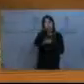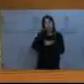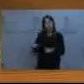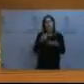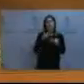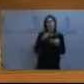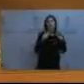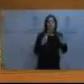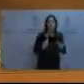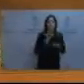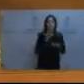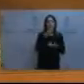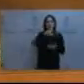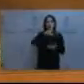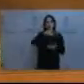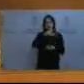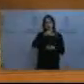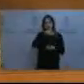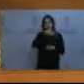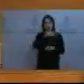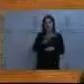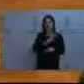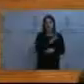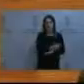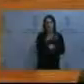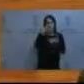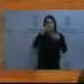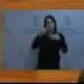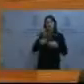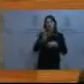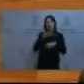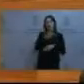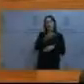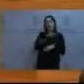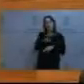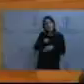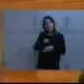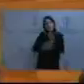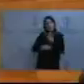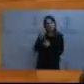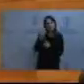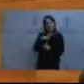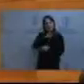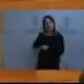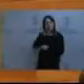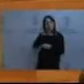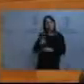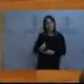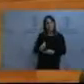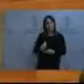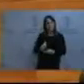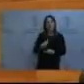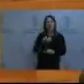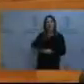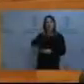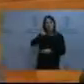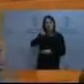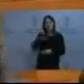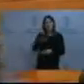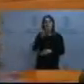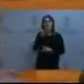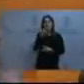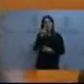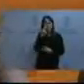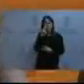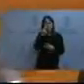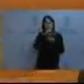palabra. Sí, gracias. Es cierto. Hace meses le hice esta misma pregunta, y es más, si se fija, esta pregunta que hoy